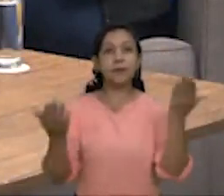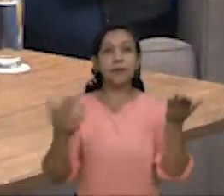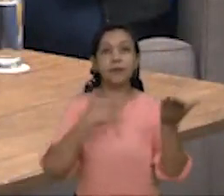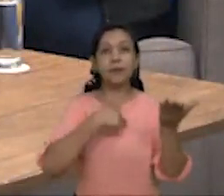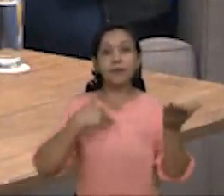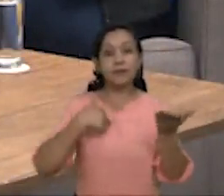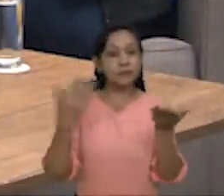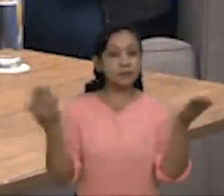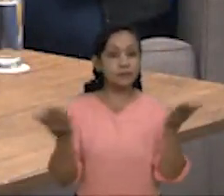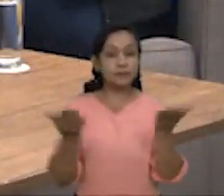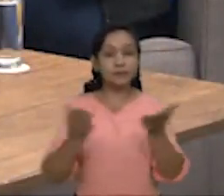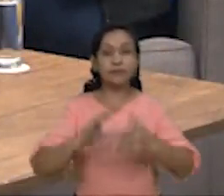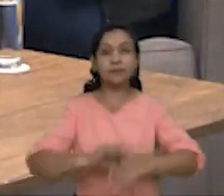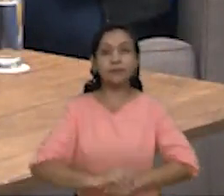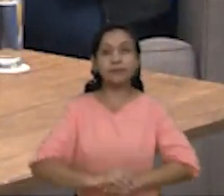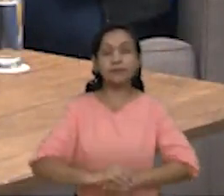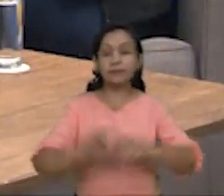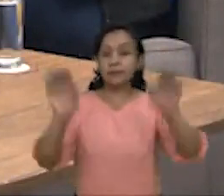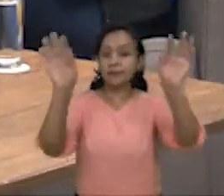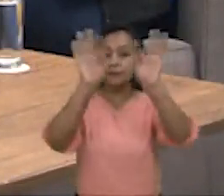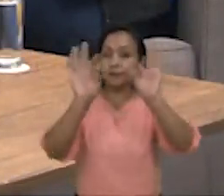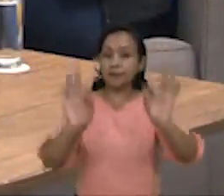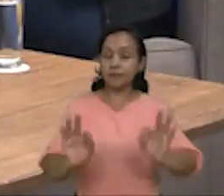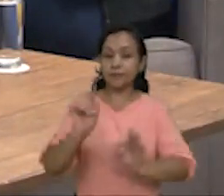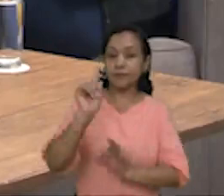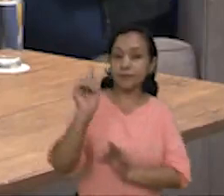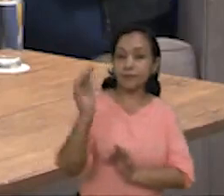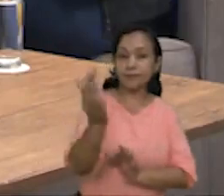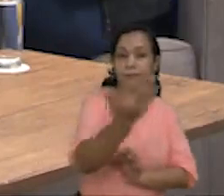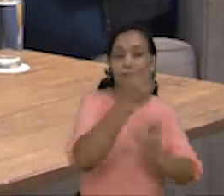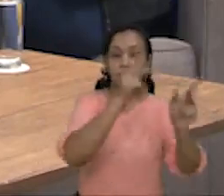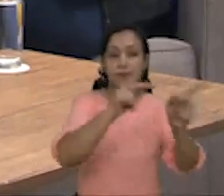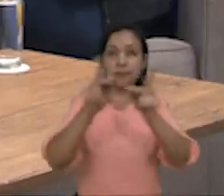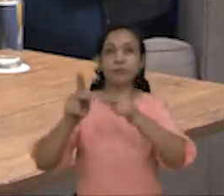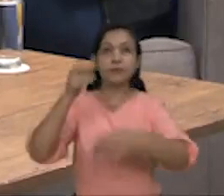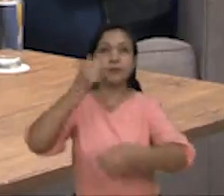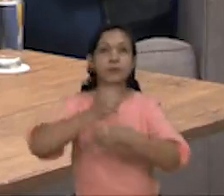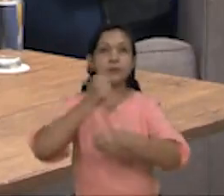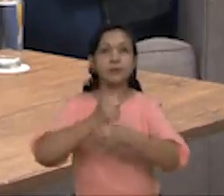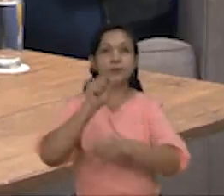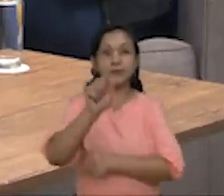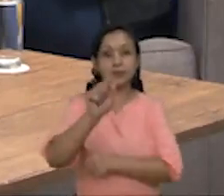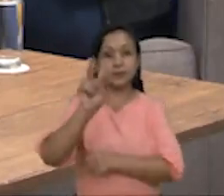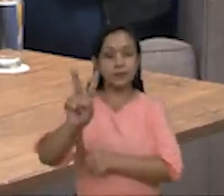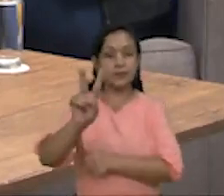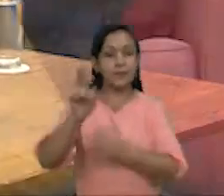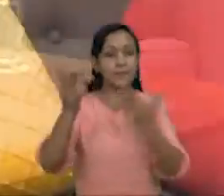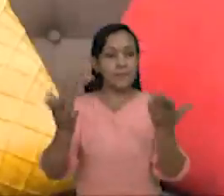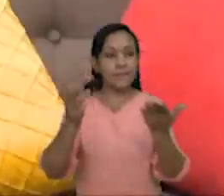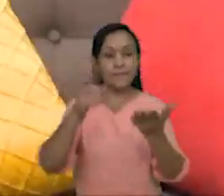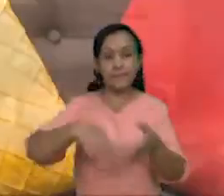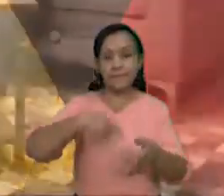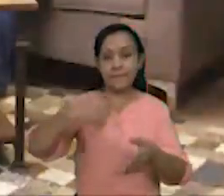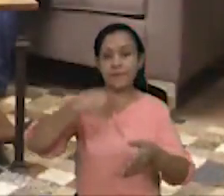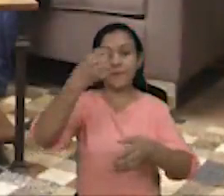Y por supuesto, felicitaciones a todo el personal del canal y al equipo de prensa de la Asamblea Nacional también, que hacen un esfuerzo todos los días